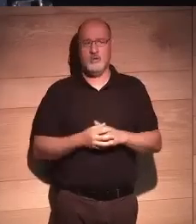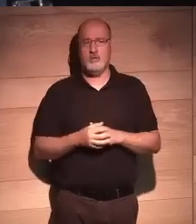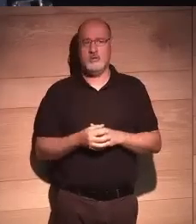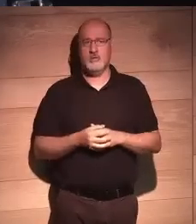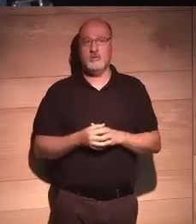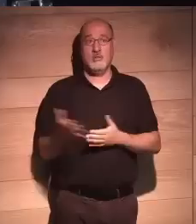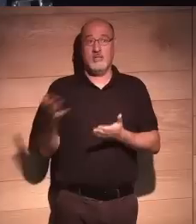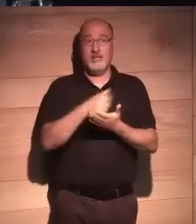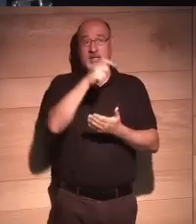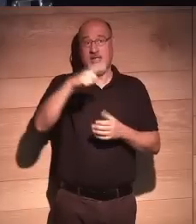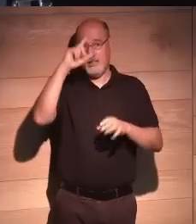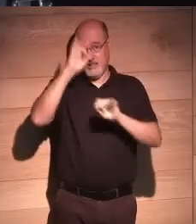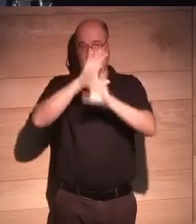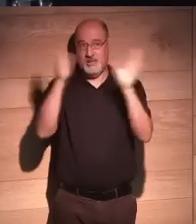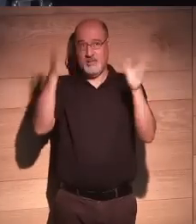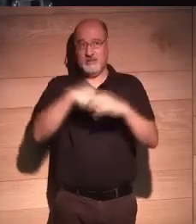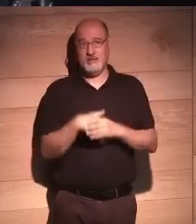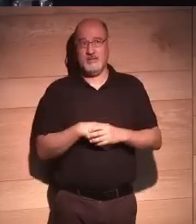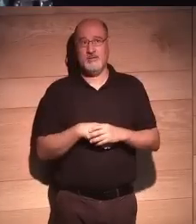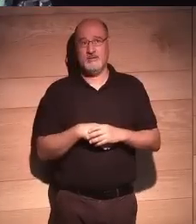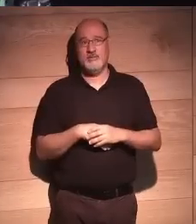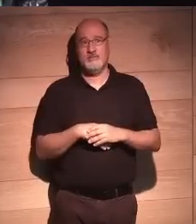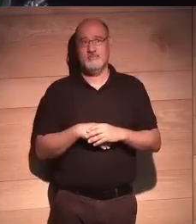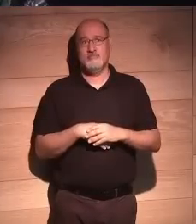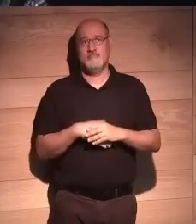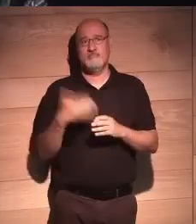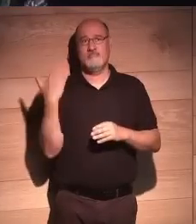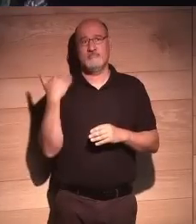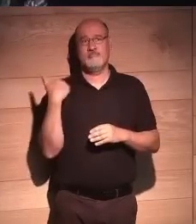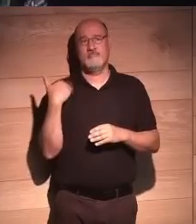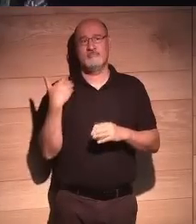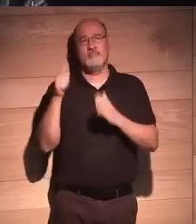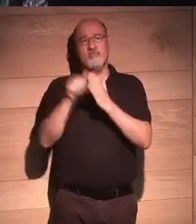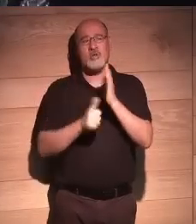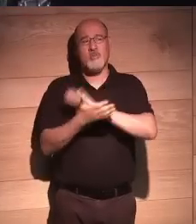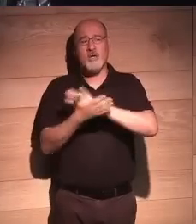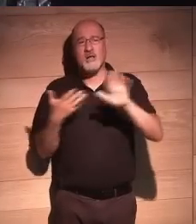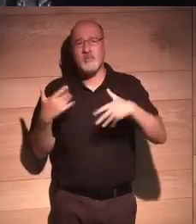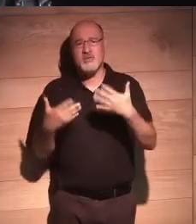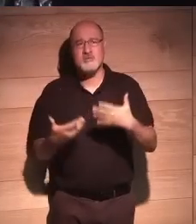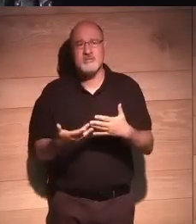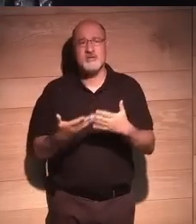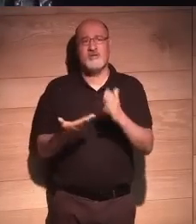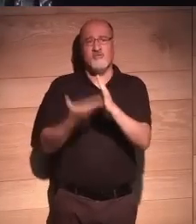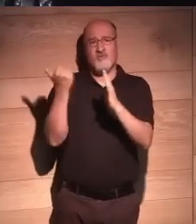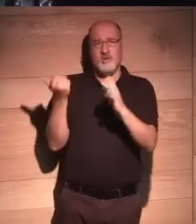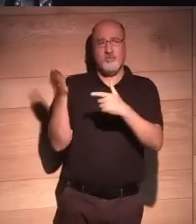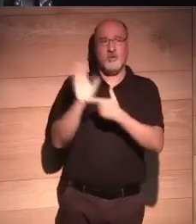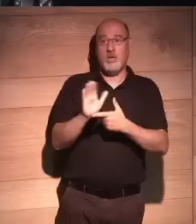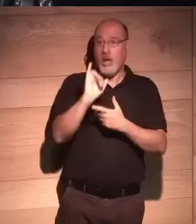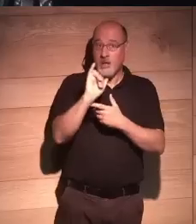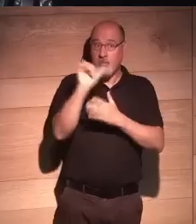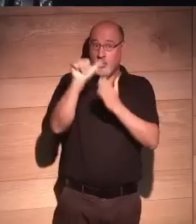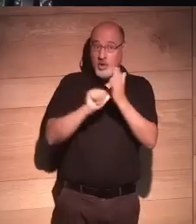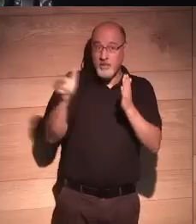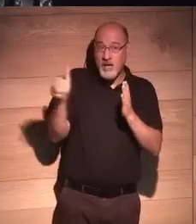Entonces hay muchas oportunidades de que yo he hecho programas, decíais de la finitud de los programas, de lo rápido que los quitan. Yo he hecho programas que no han llegado a salir.